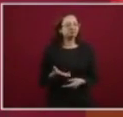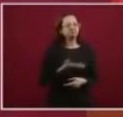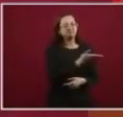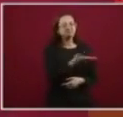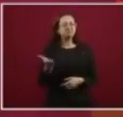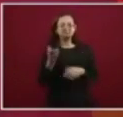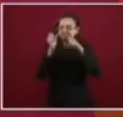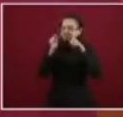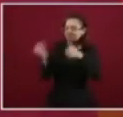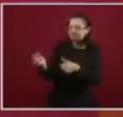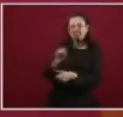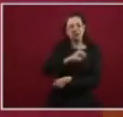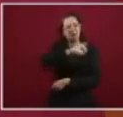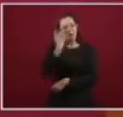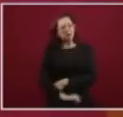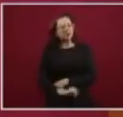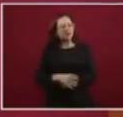voltearon a ver a los jóvenes,